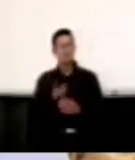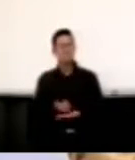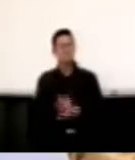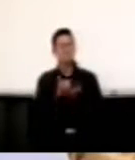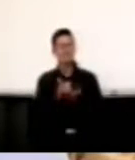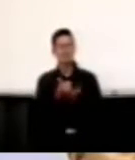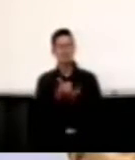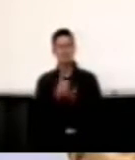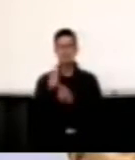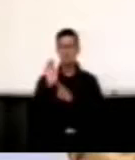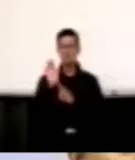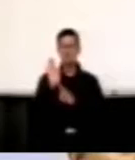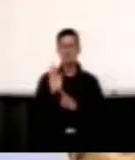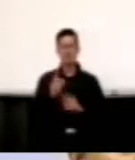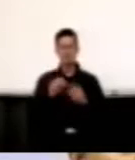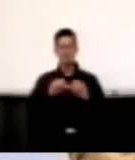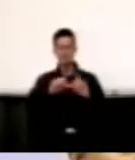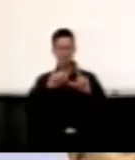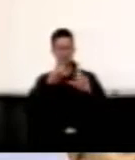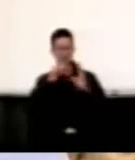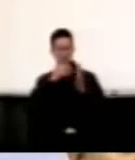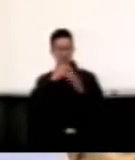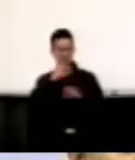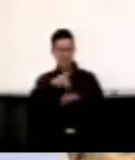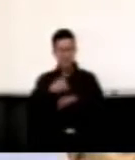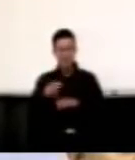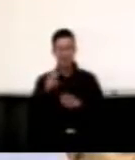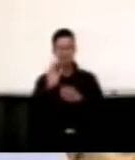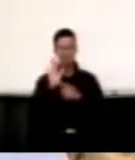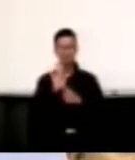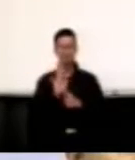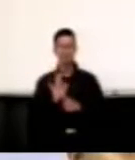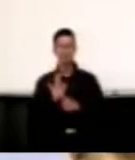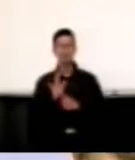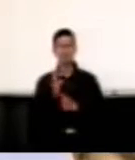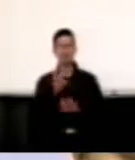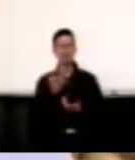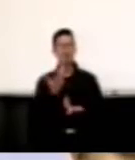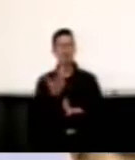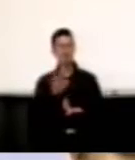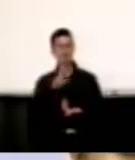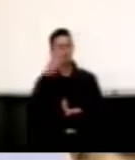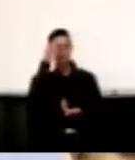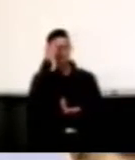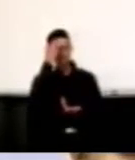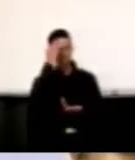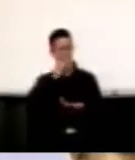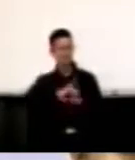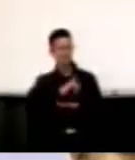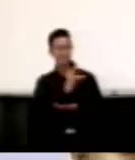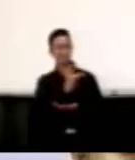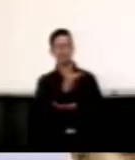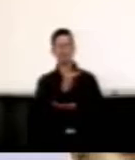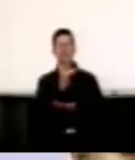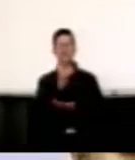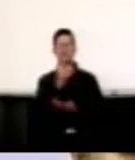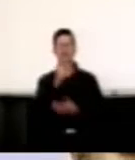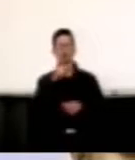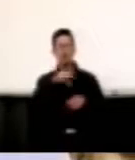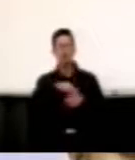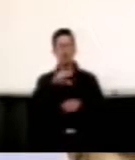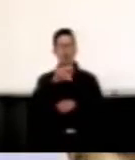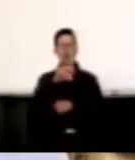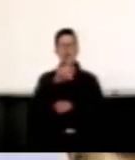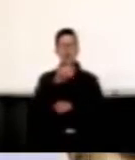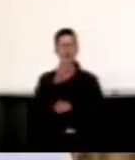además ilustrativo, técnico y por demás didáctico. Por ello, nuestro reconocimiento, nuestro agradecimiento, doctor